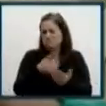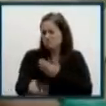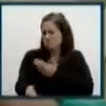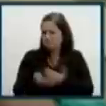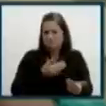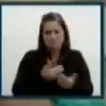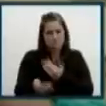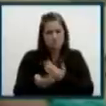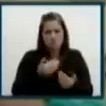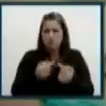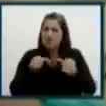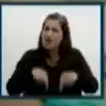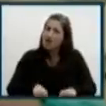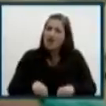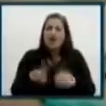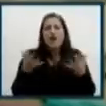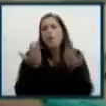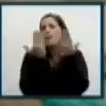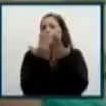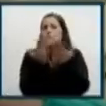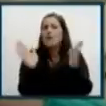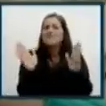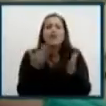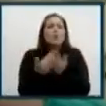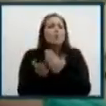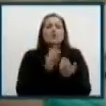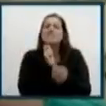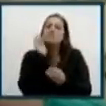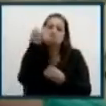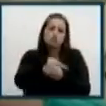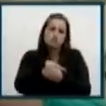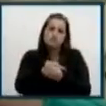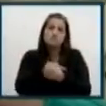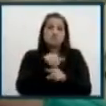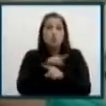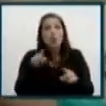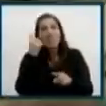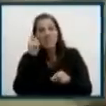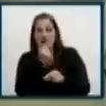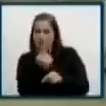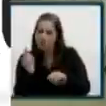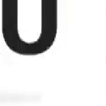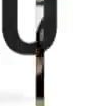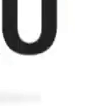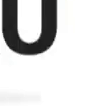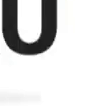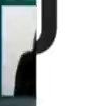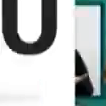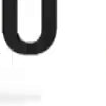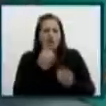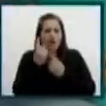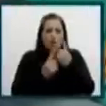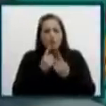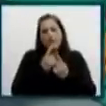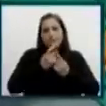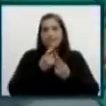Concertación. No importa que el ciudadano tenga la solución a sus problemas. Hay alguna especie